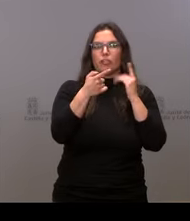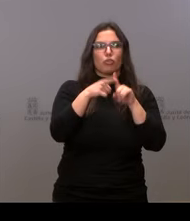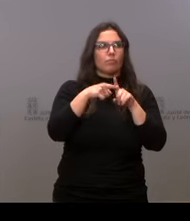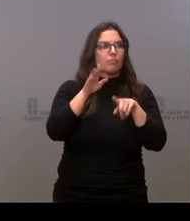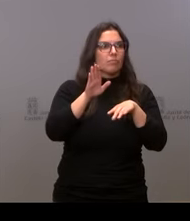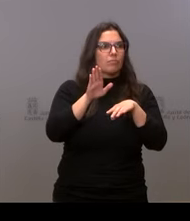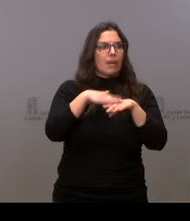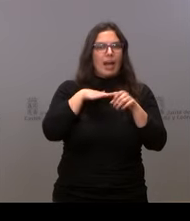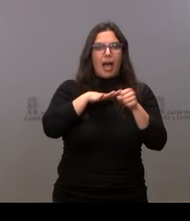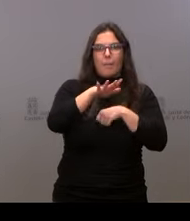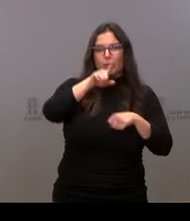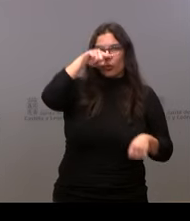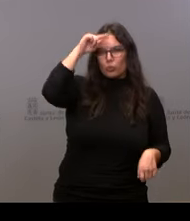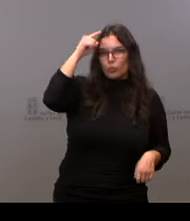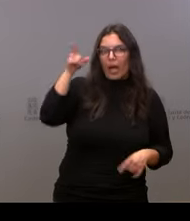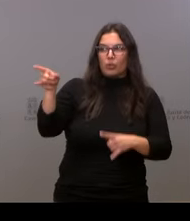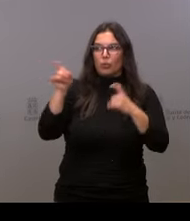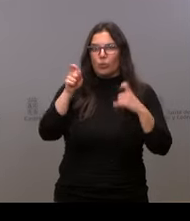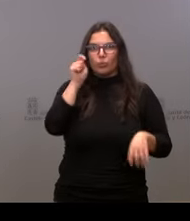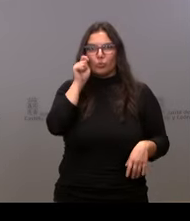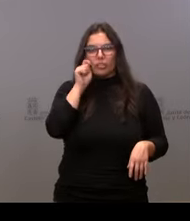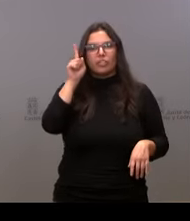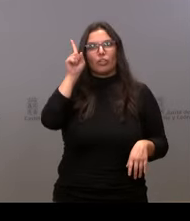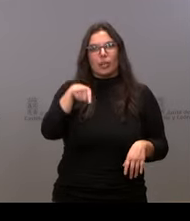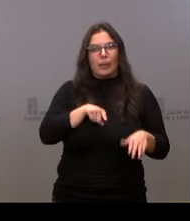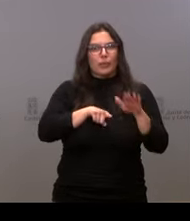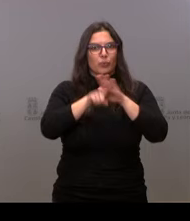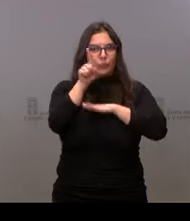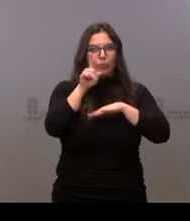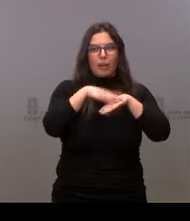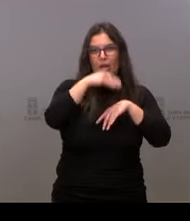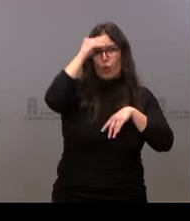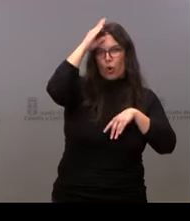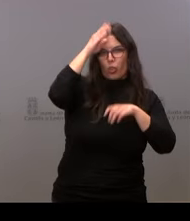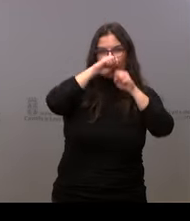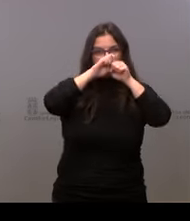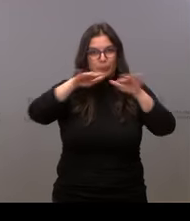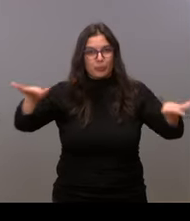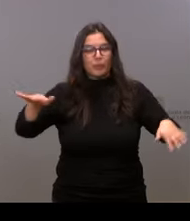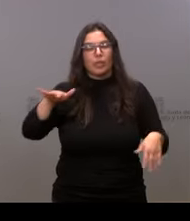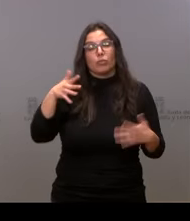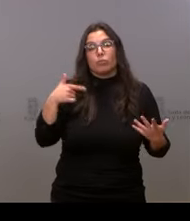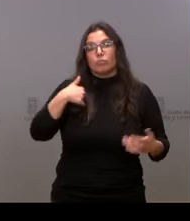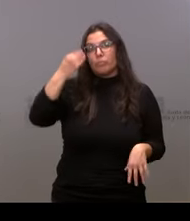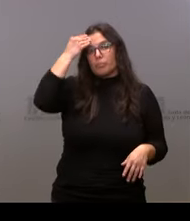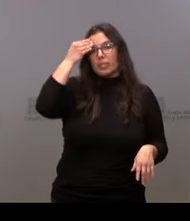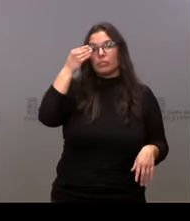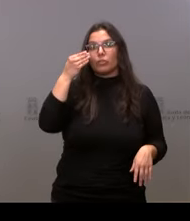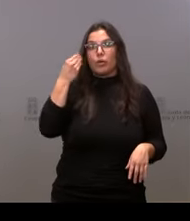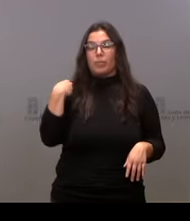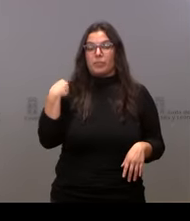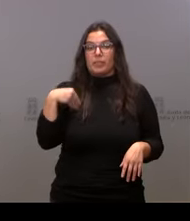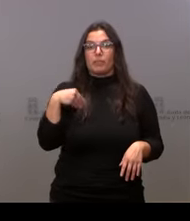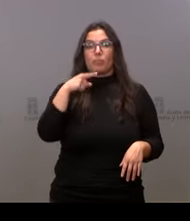sino también de atractivo turístico y de desarrollo del conocimiento y creo que bueno pues de esa triple dimensión